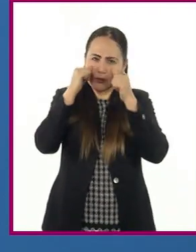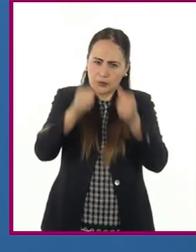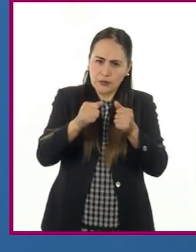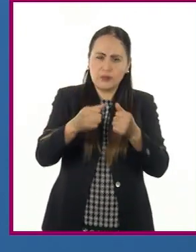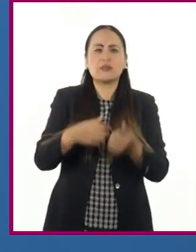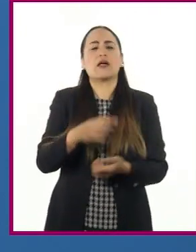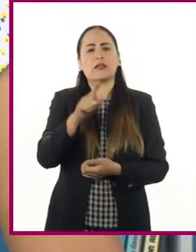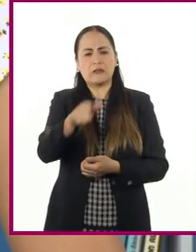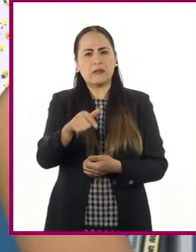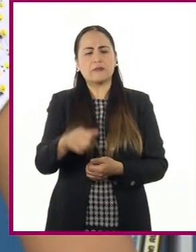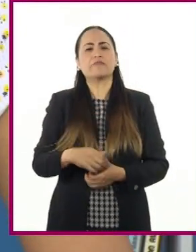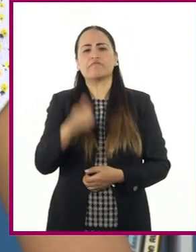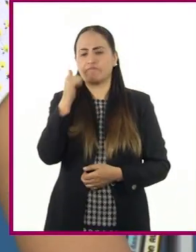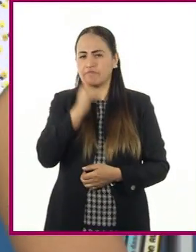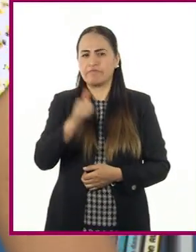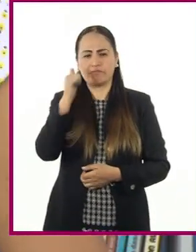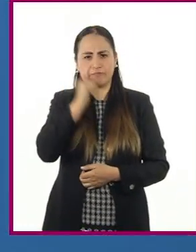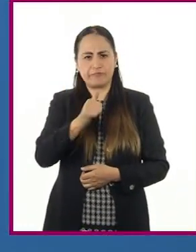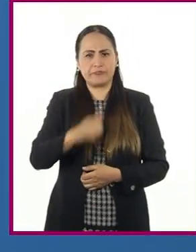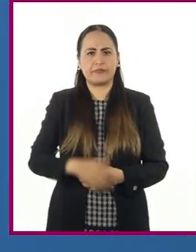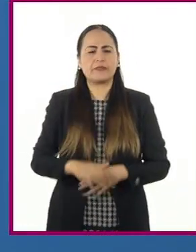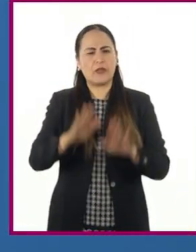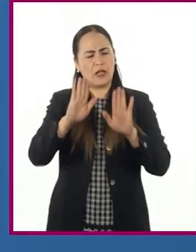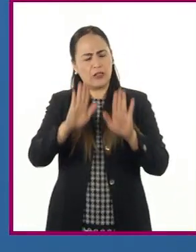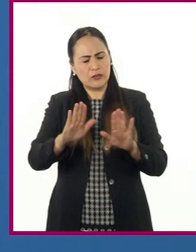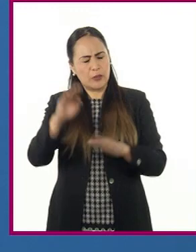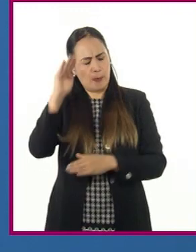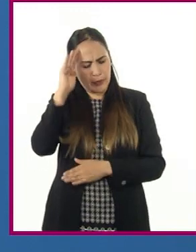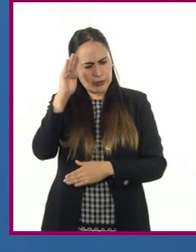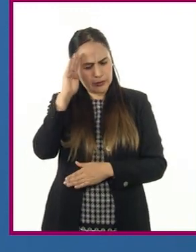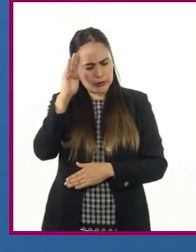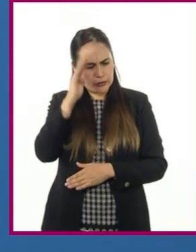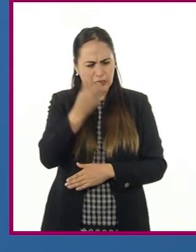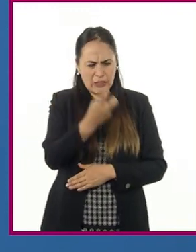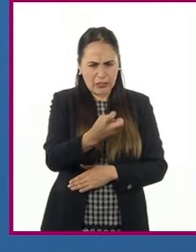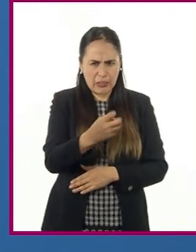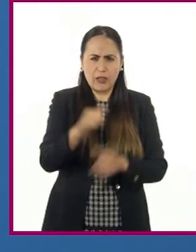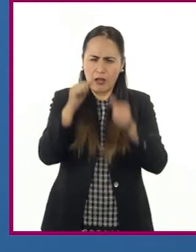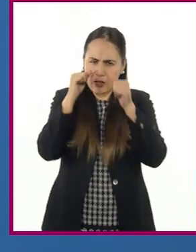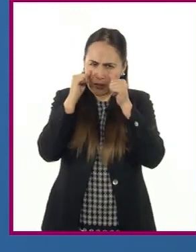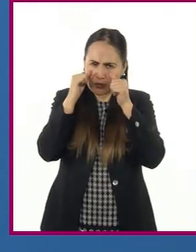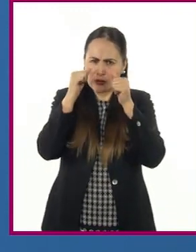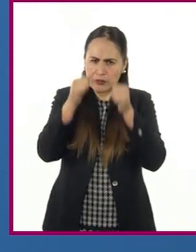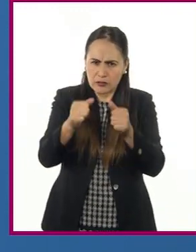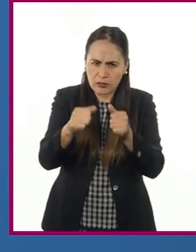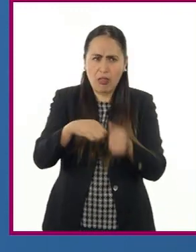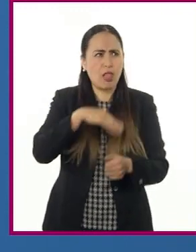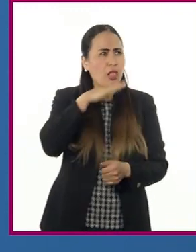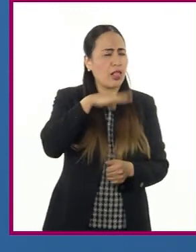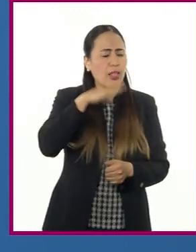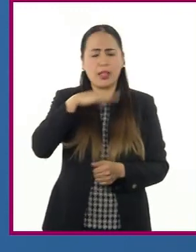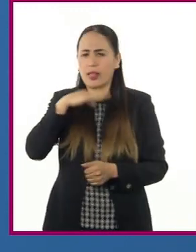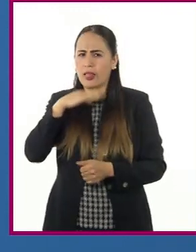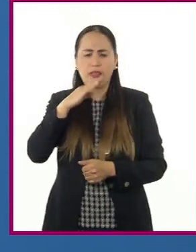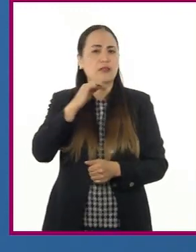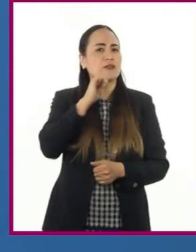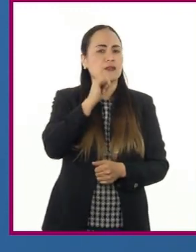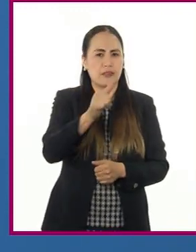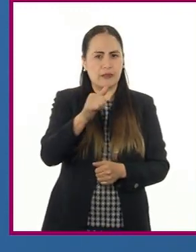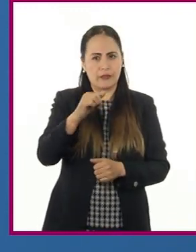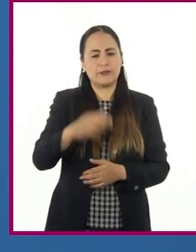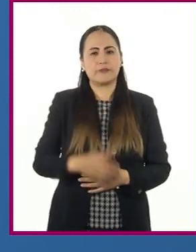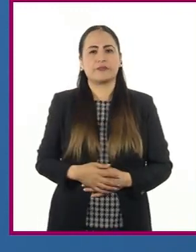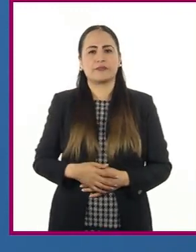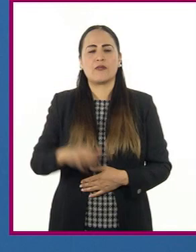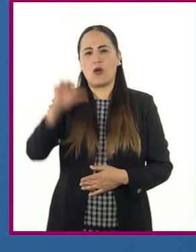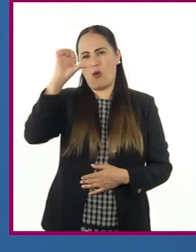la otra persona, a detenerse ante lo que se está escuchando y no distraerse. Como